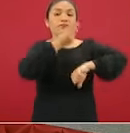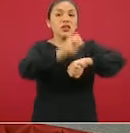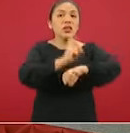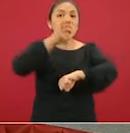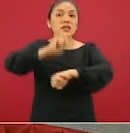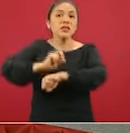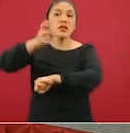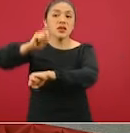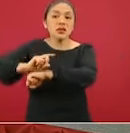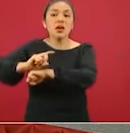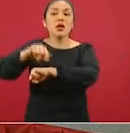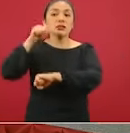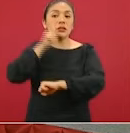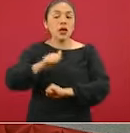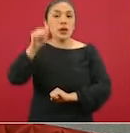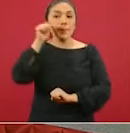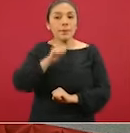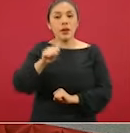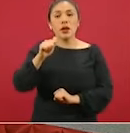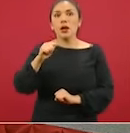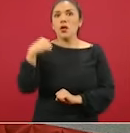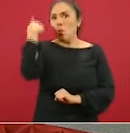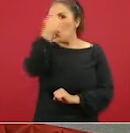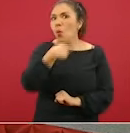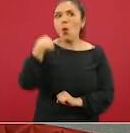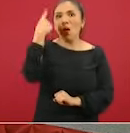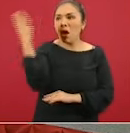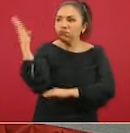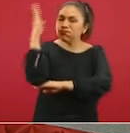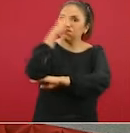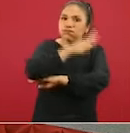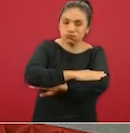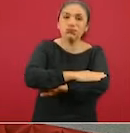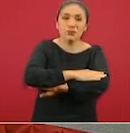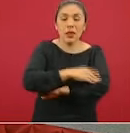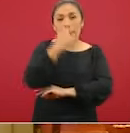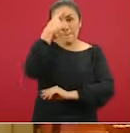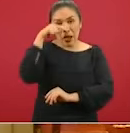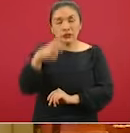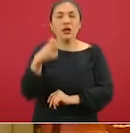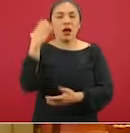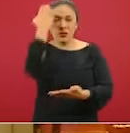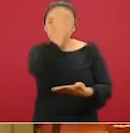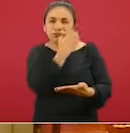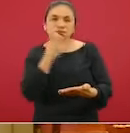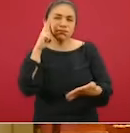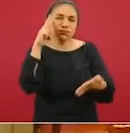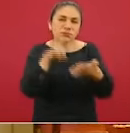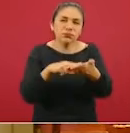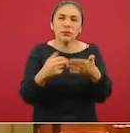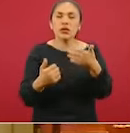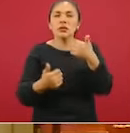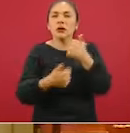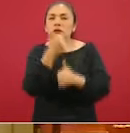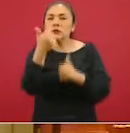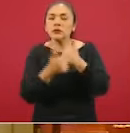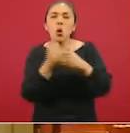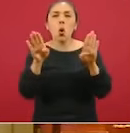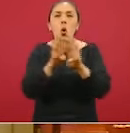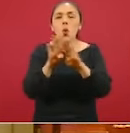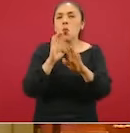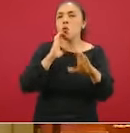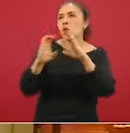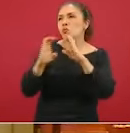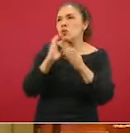día, a toda hora, por cierto, en relación a estar monitoreando los diferentes medios de